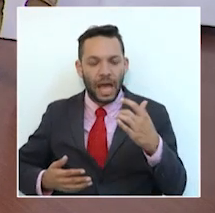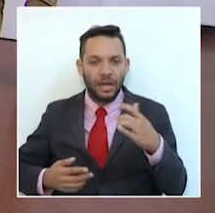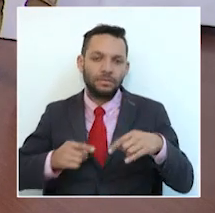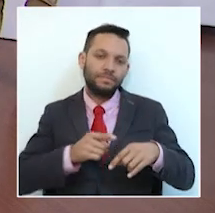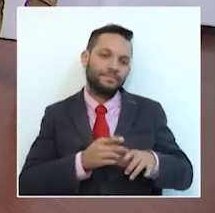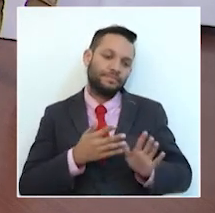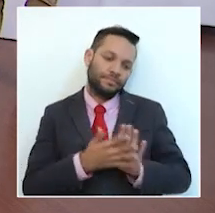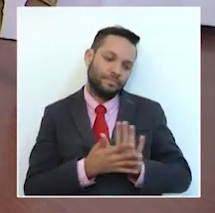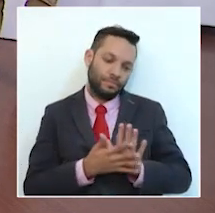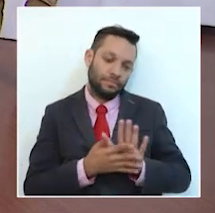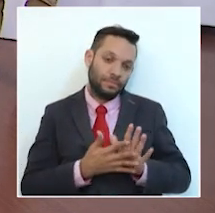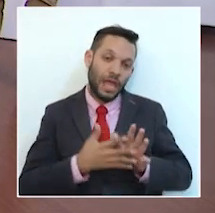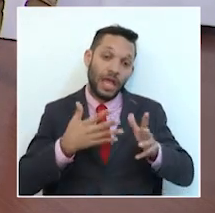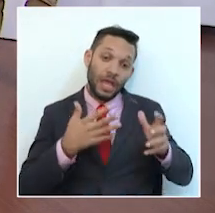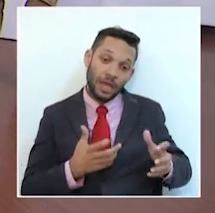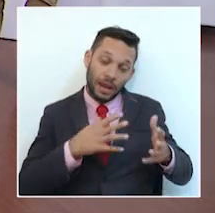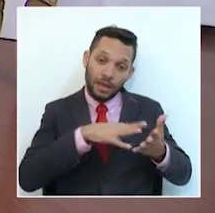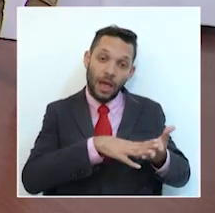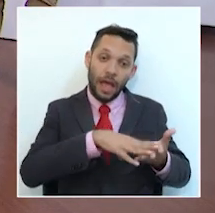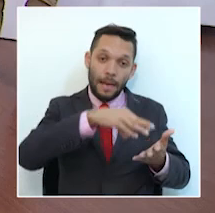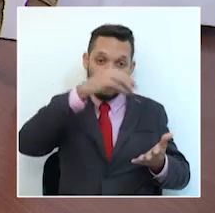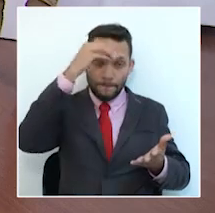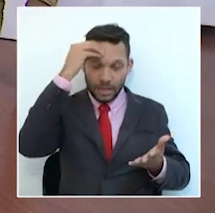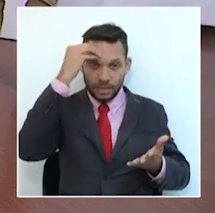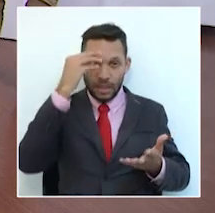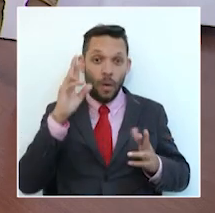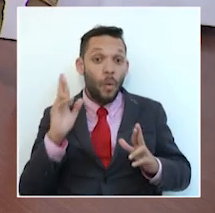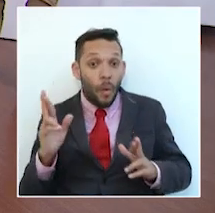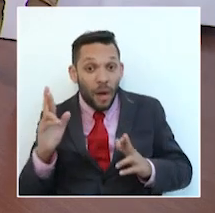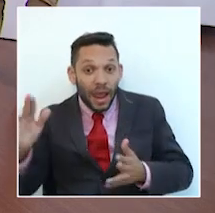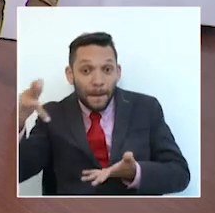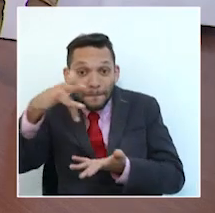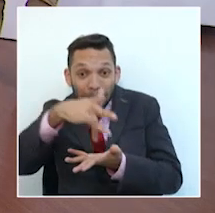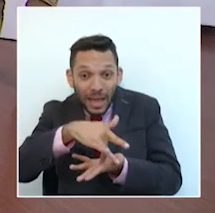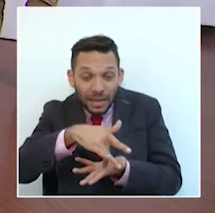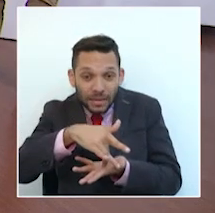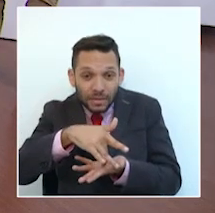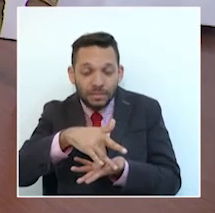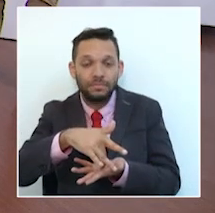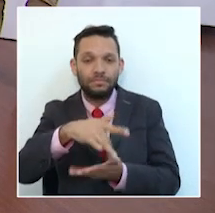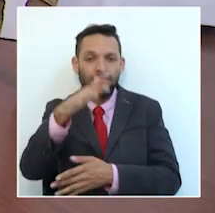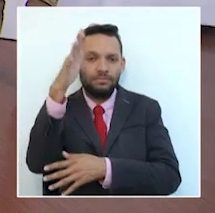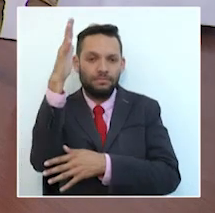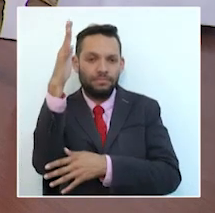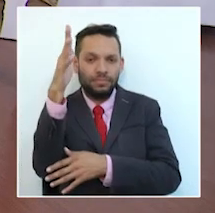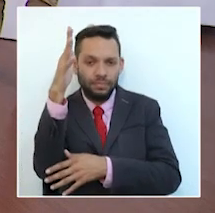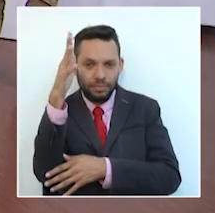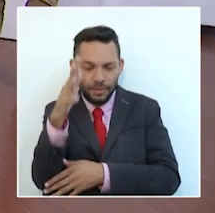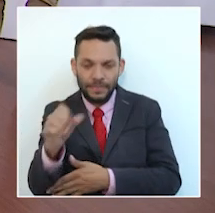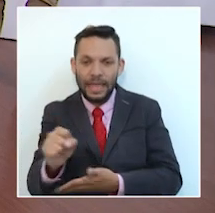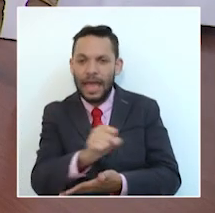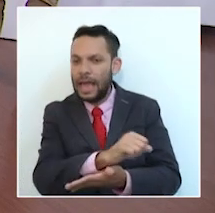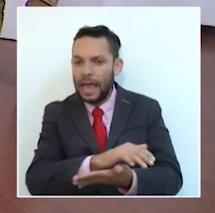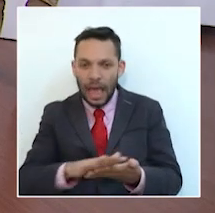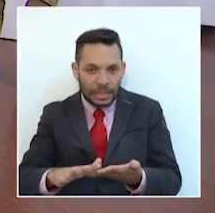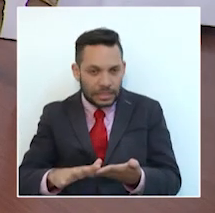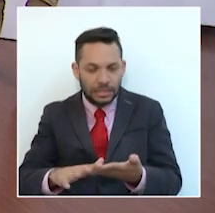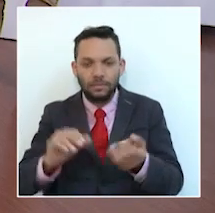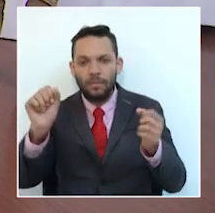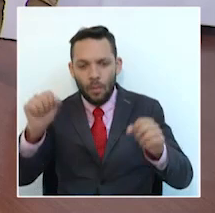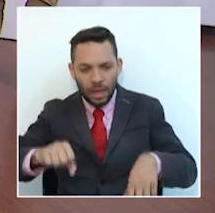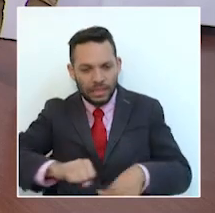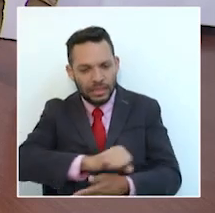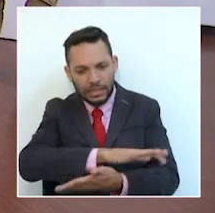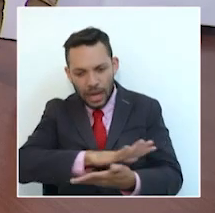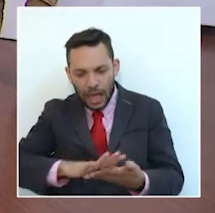nosotros aprendamos y así estamos en este congreso este congreso no tiene costo es entrada para sentada